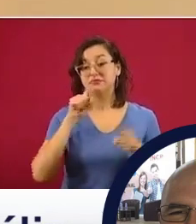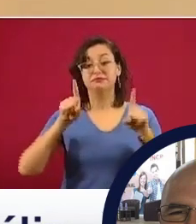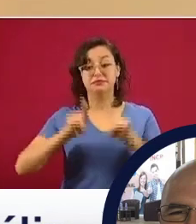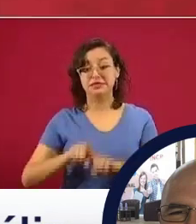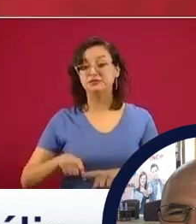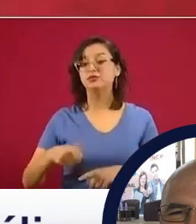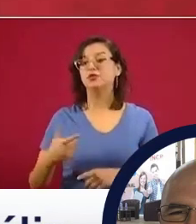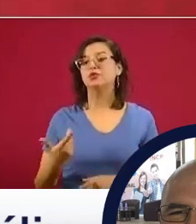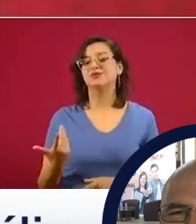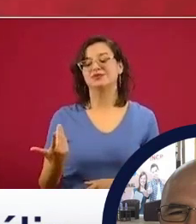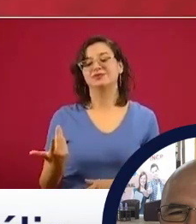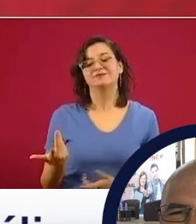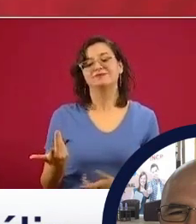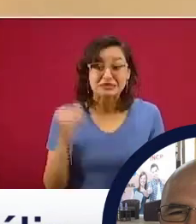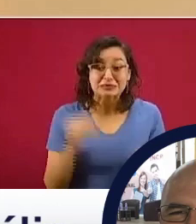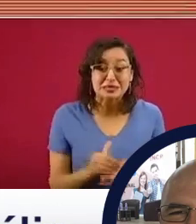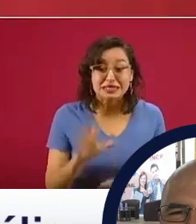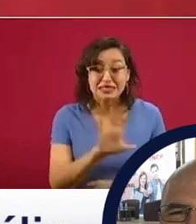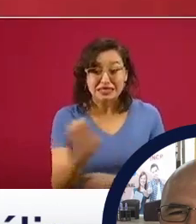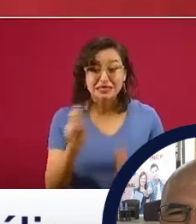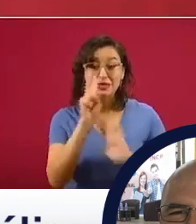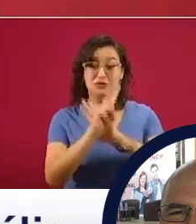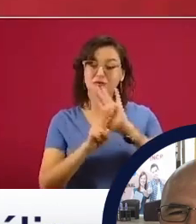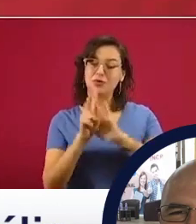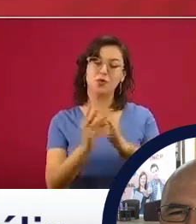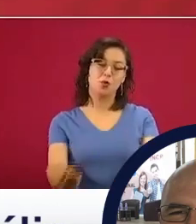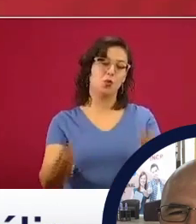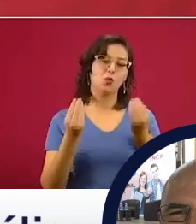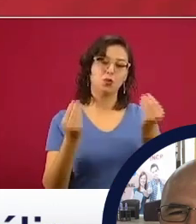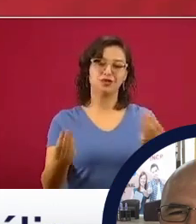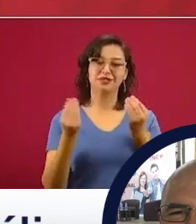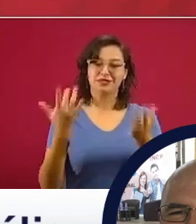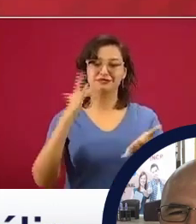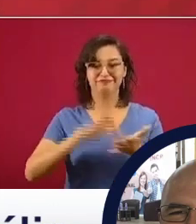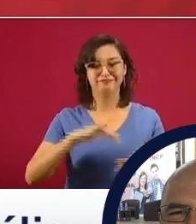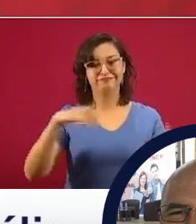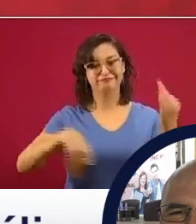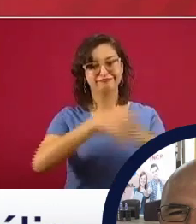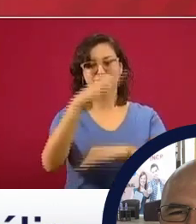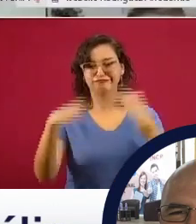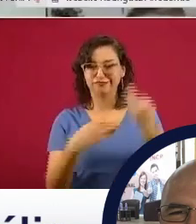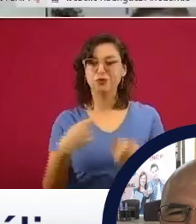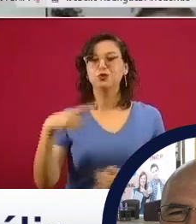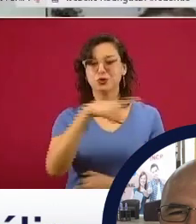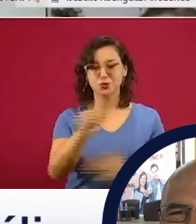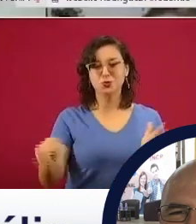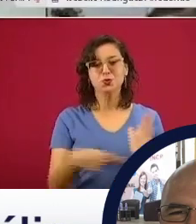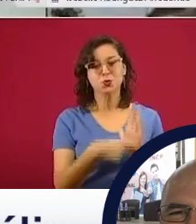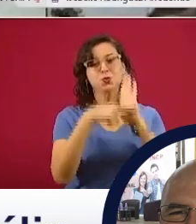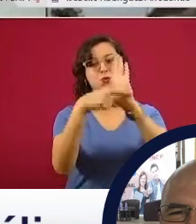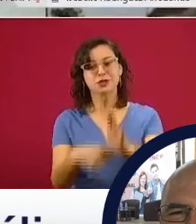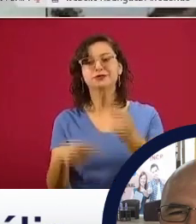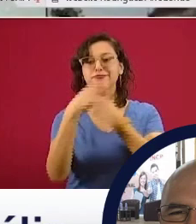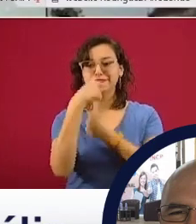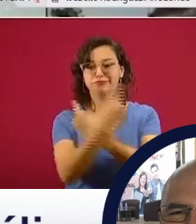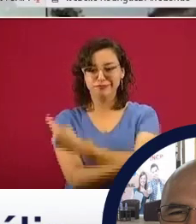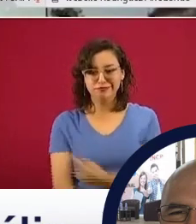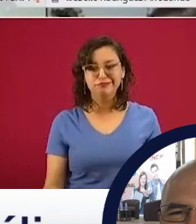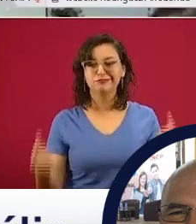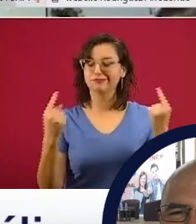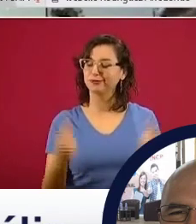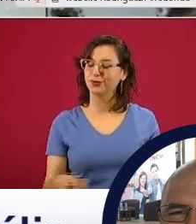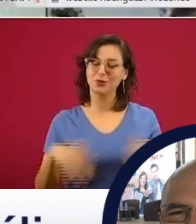ensamblado, no se ve tan, híjole, yo lo voy a decir, no, no se ve tan la mañanera, pues. Es un